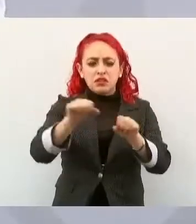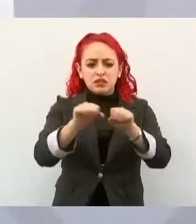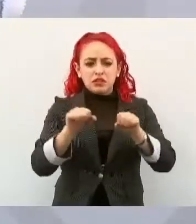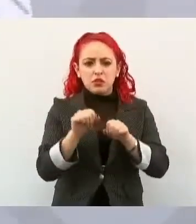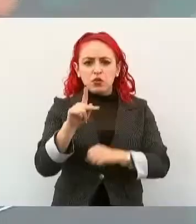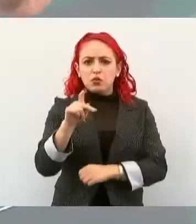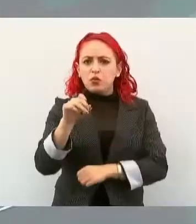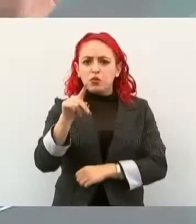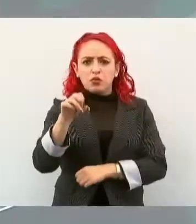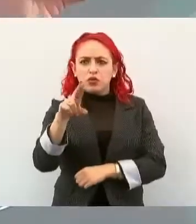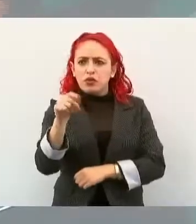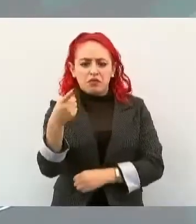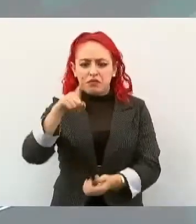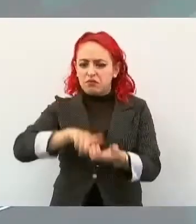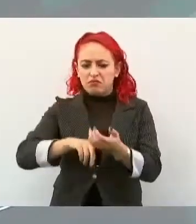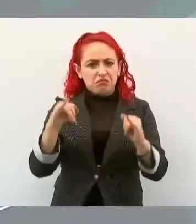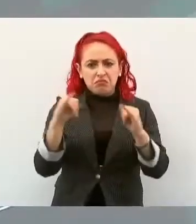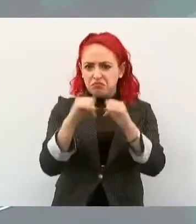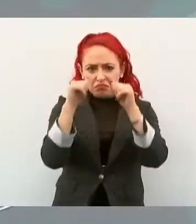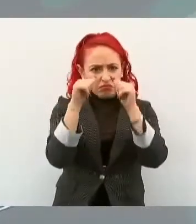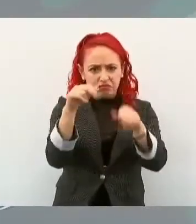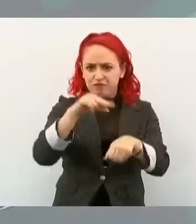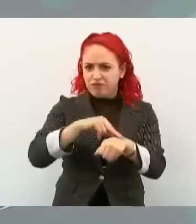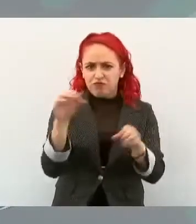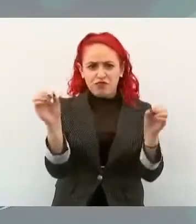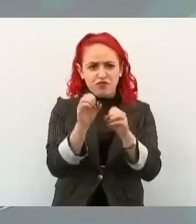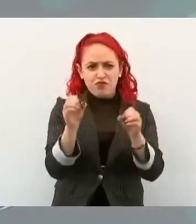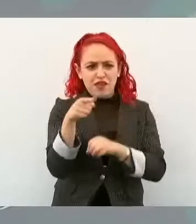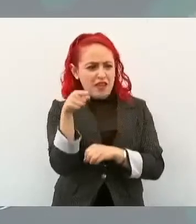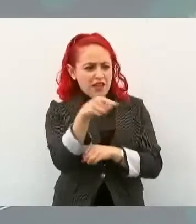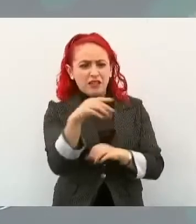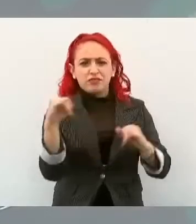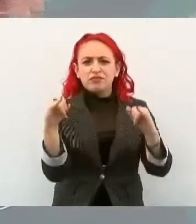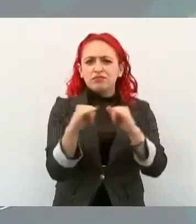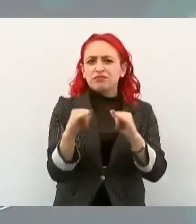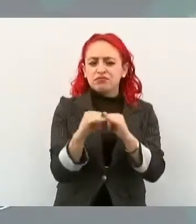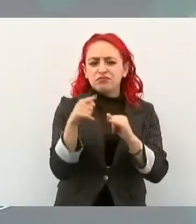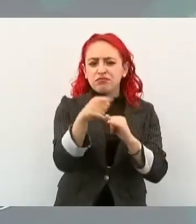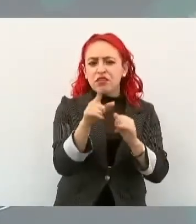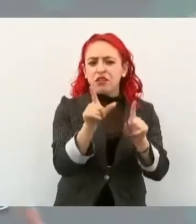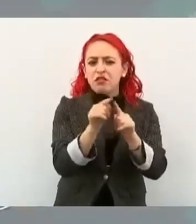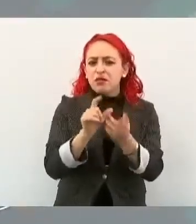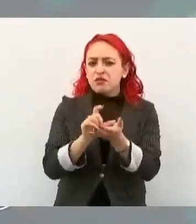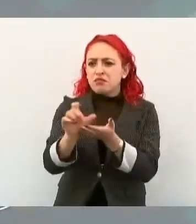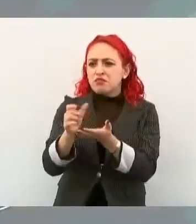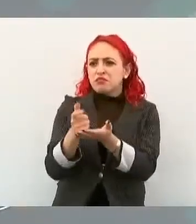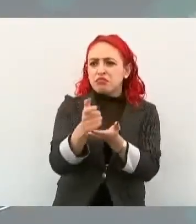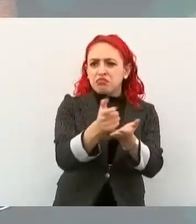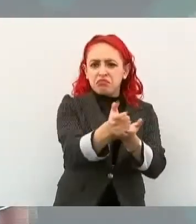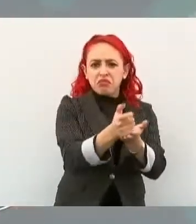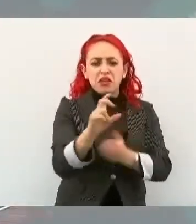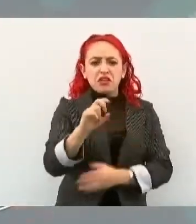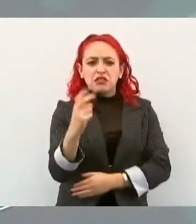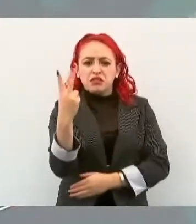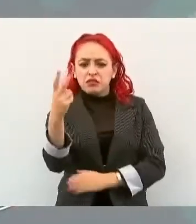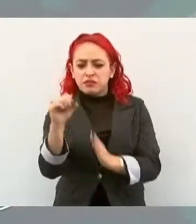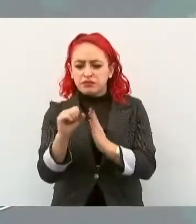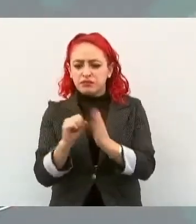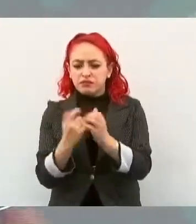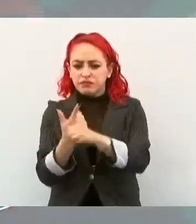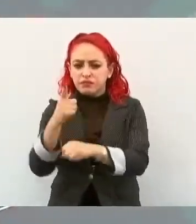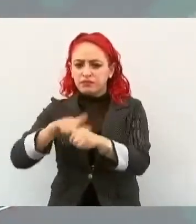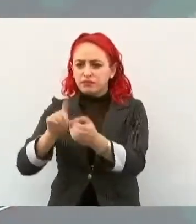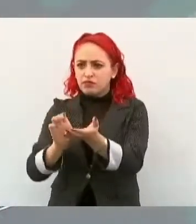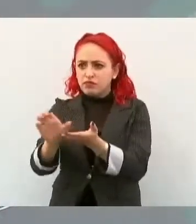Popular no era una institución de atención médica, era una institución que financiaba a 32 sistemas